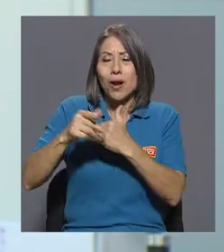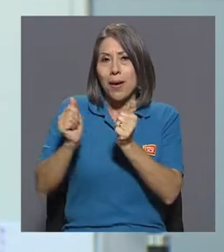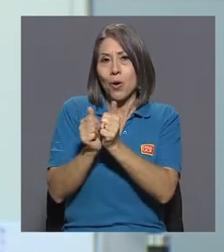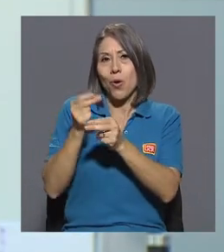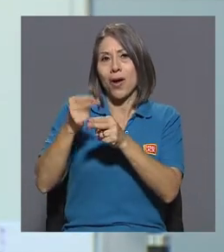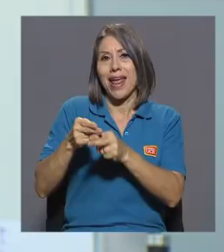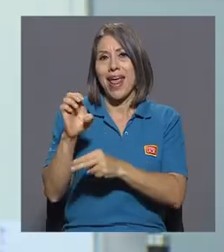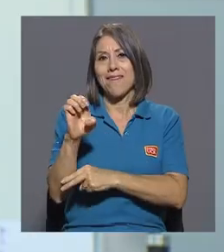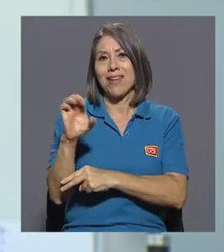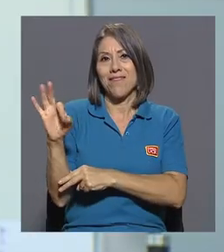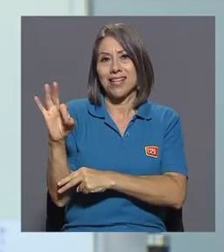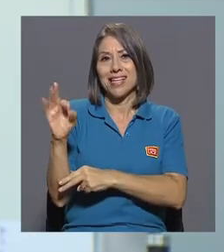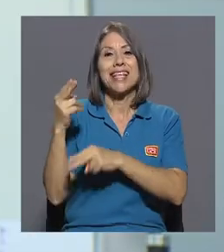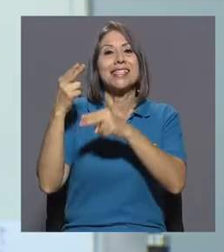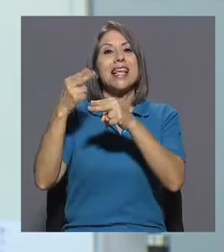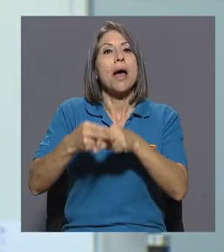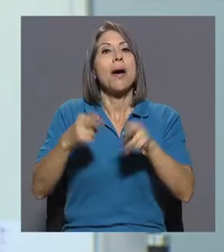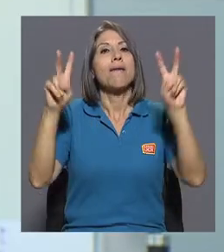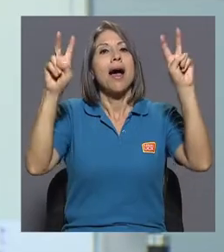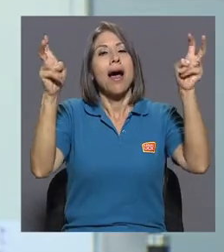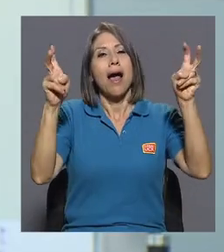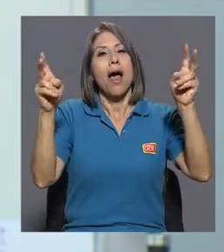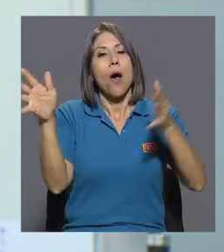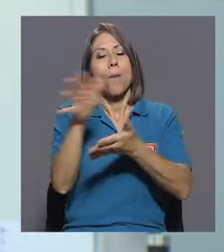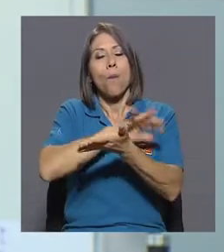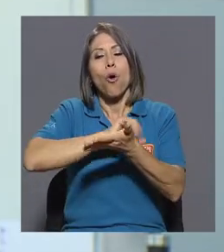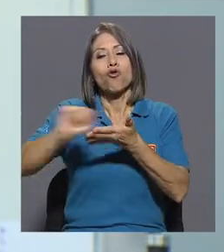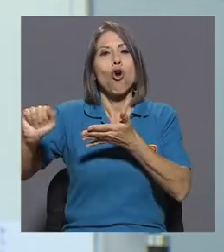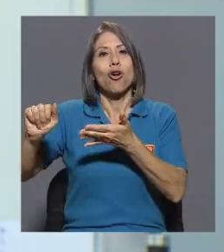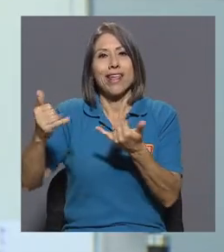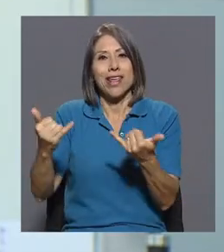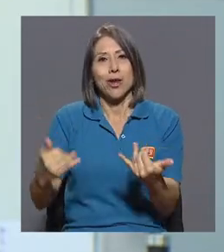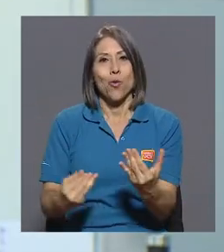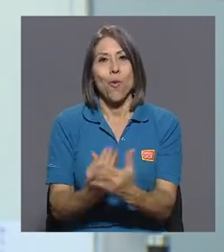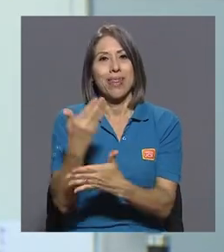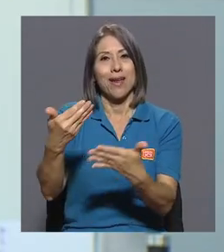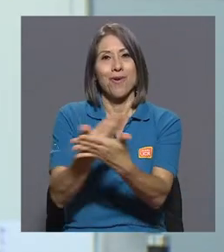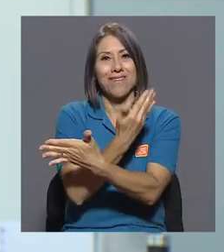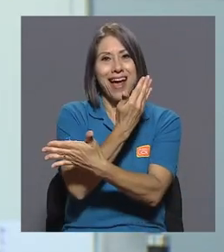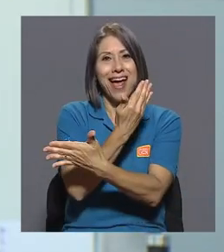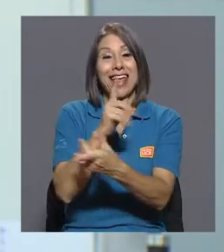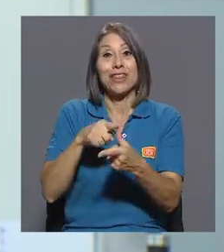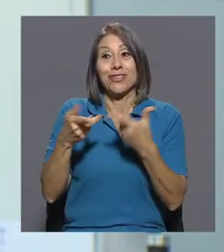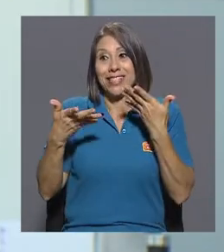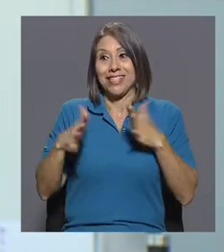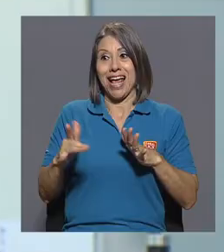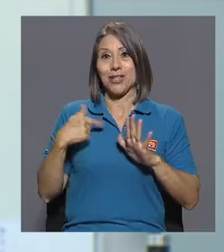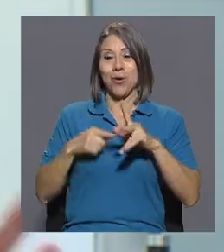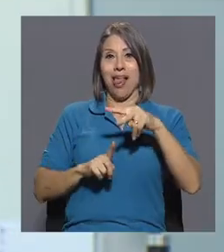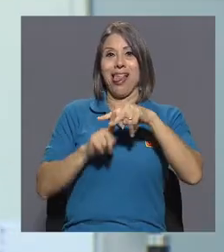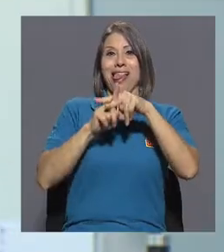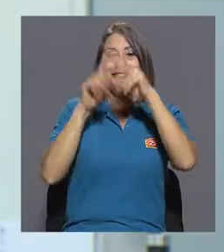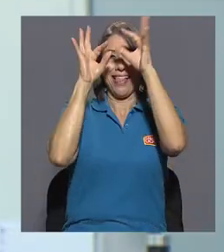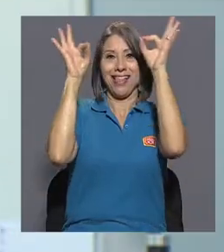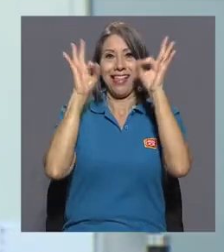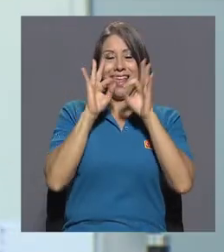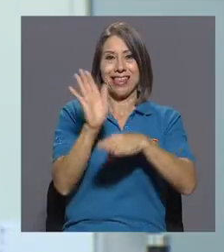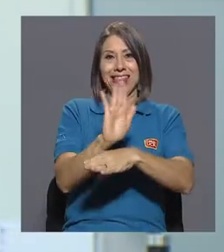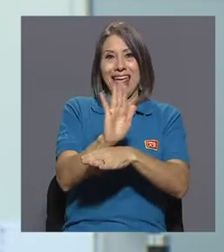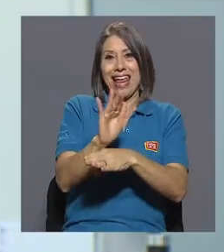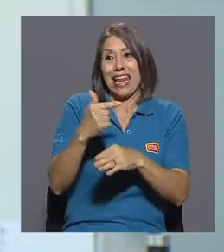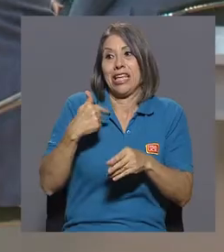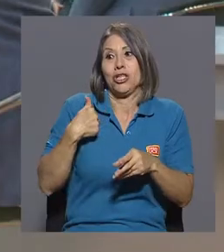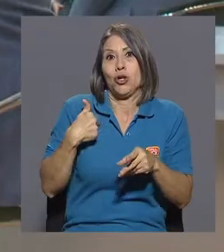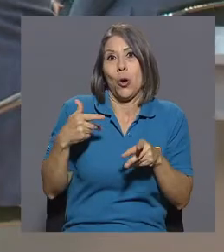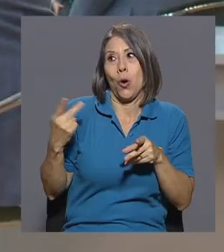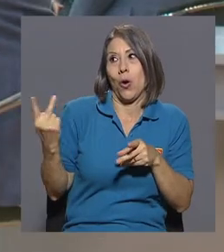Cuenta Nueva y ahí comencé a salir en tele. Yo ahí medio con el editor editábamos y ahí mis ideas y le poníamos